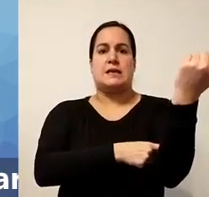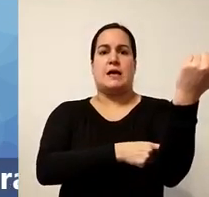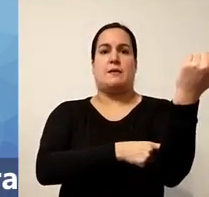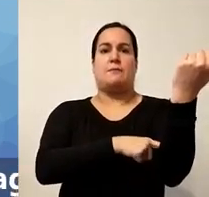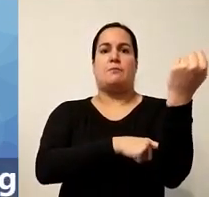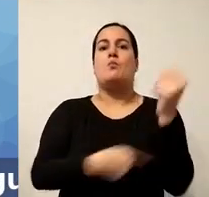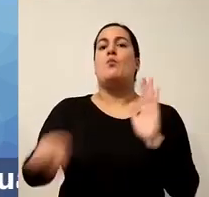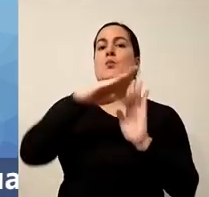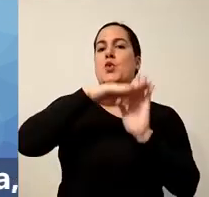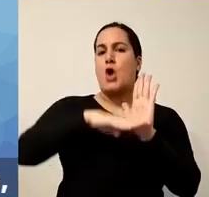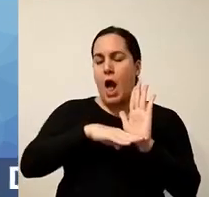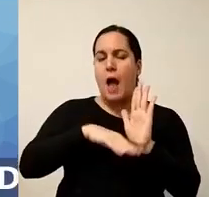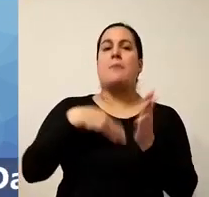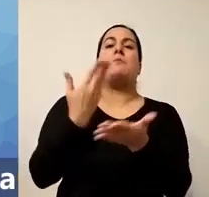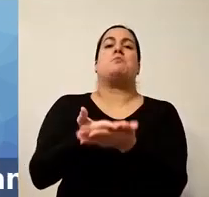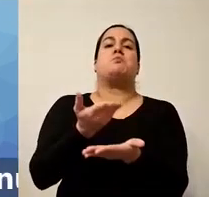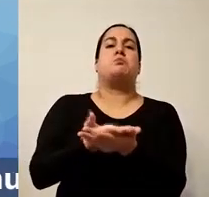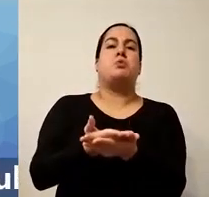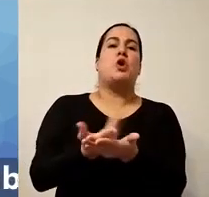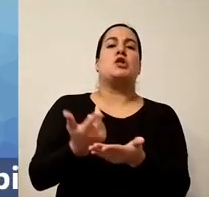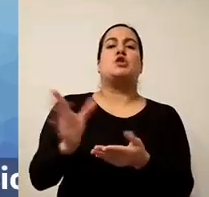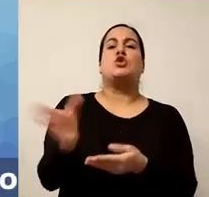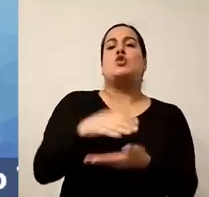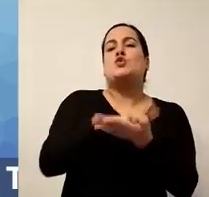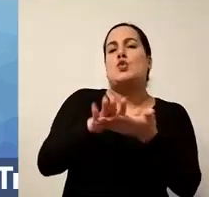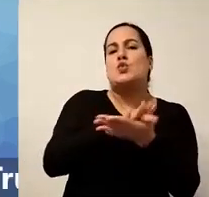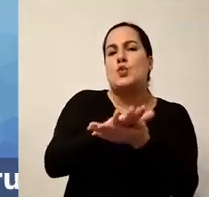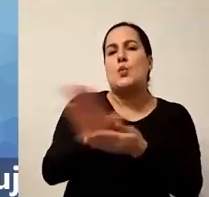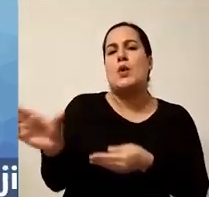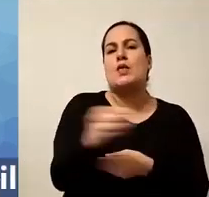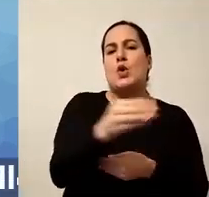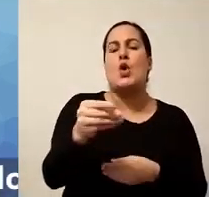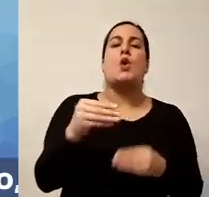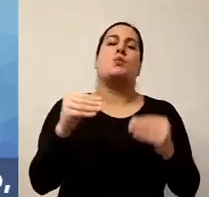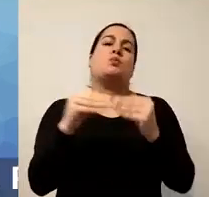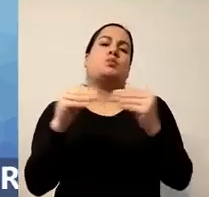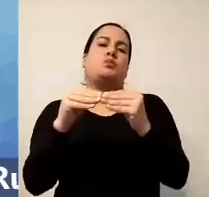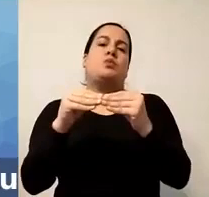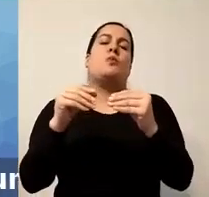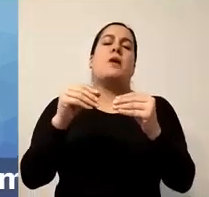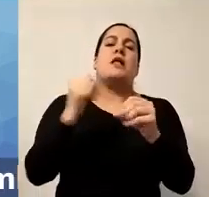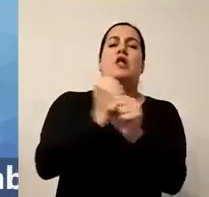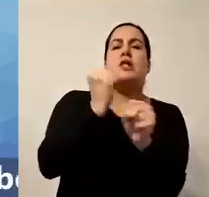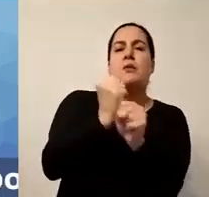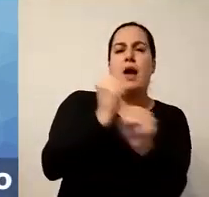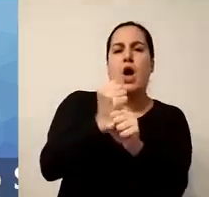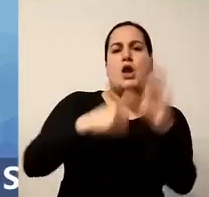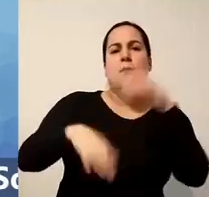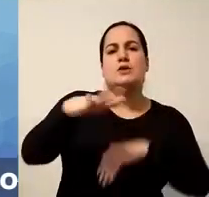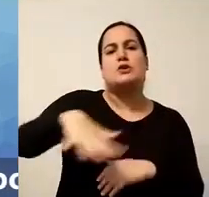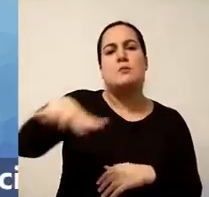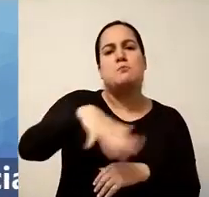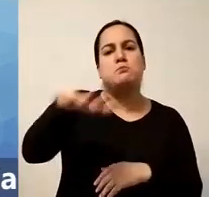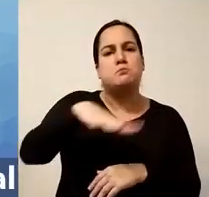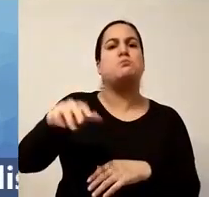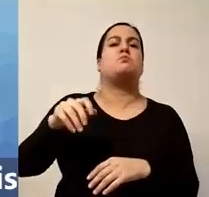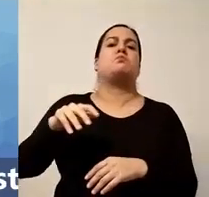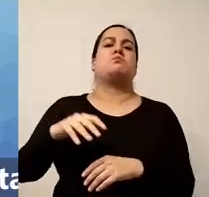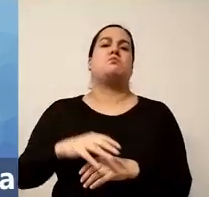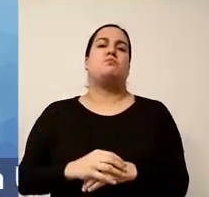hace falta avanzar en la declaración de la utilidad pública de todas las empresas nacionalizar las